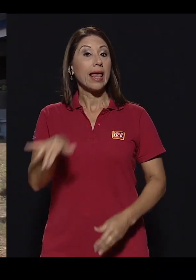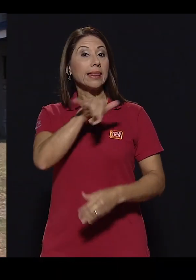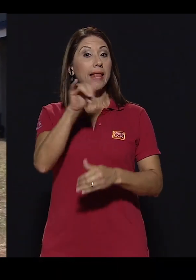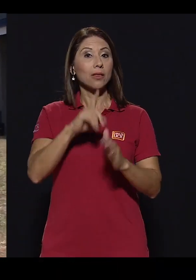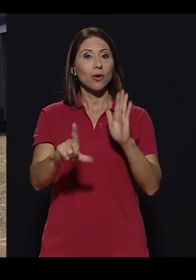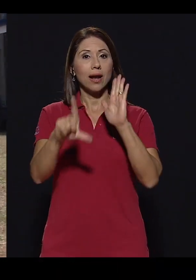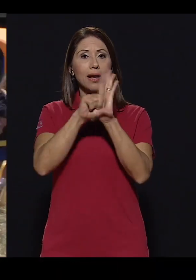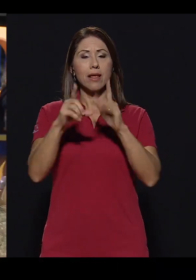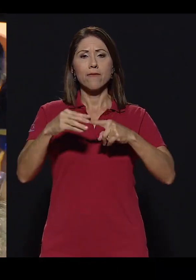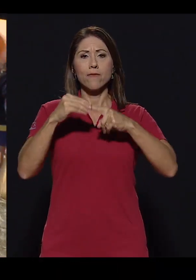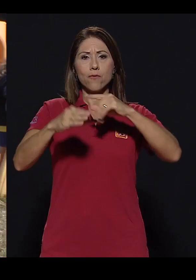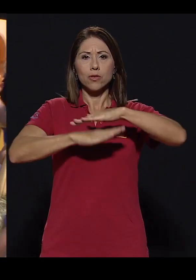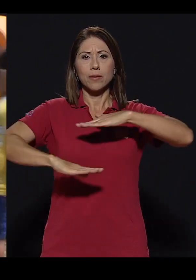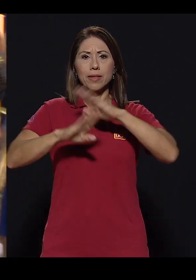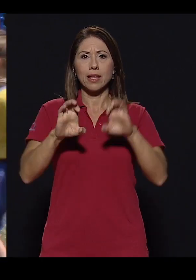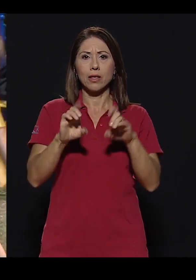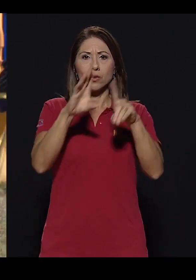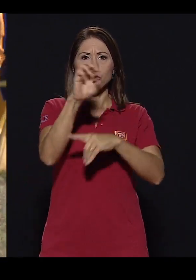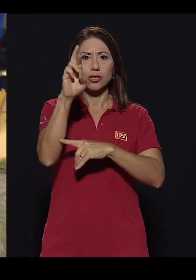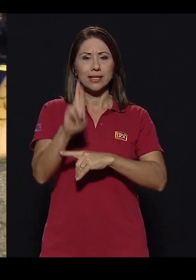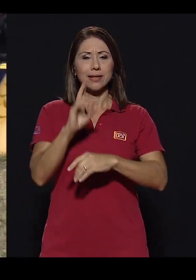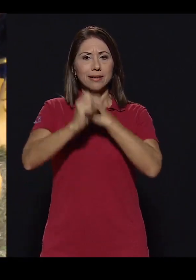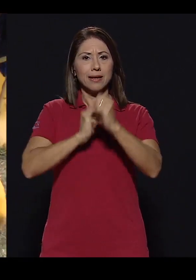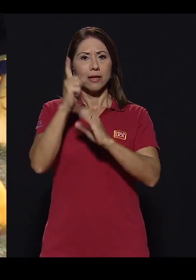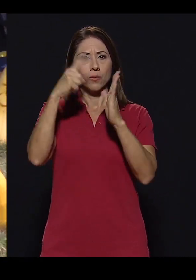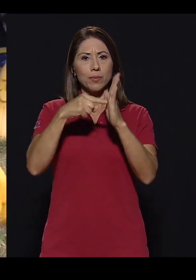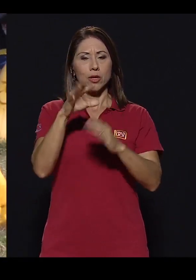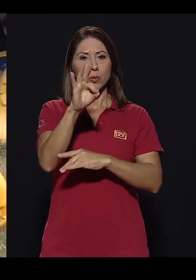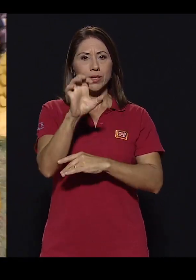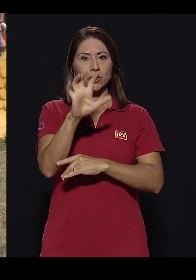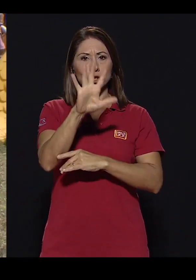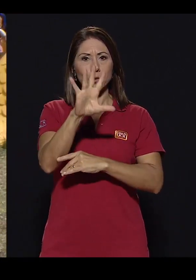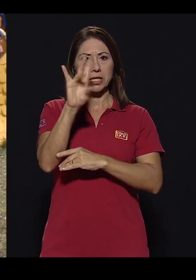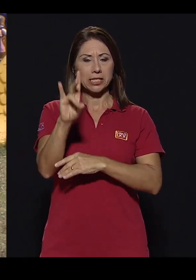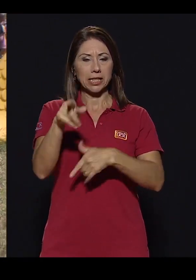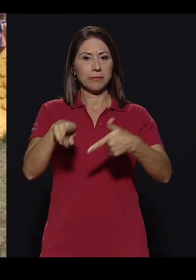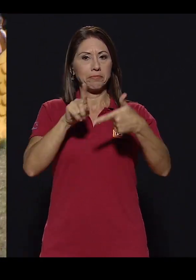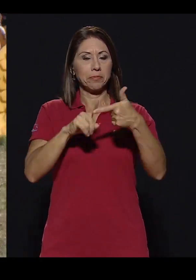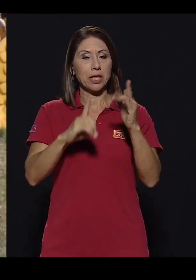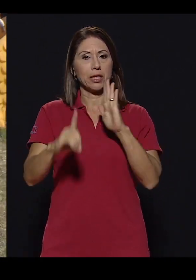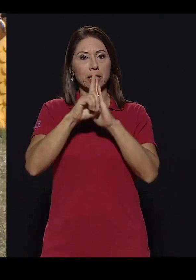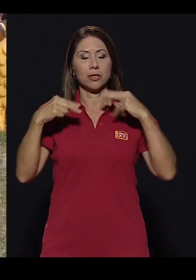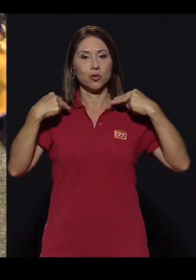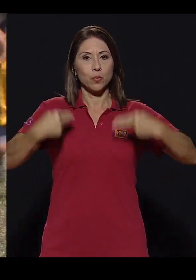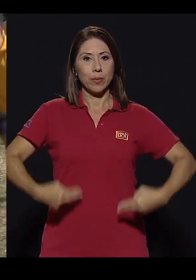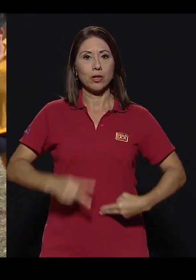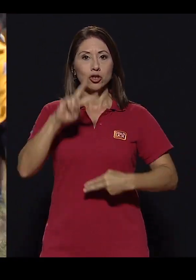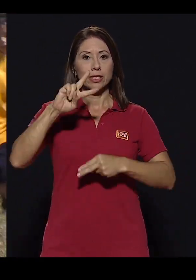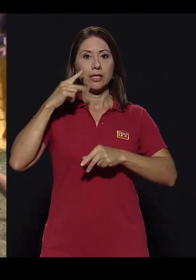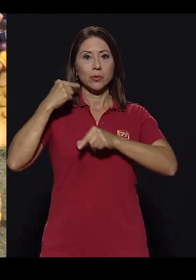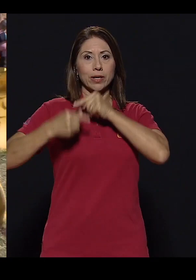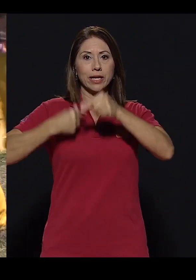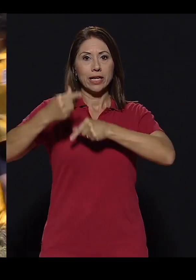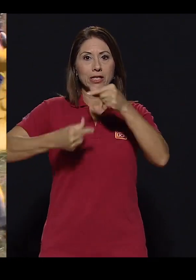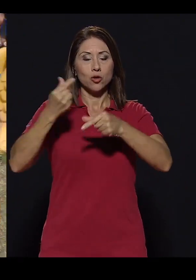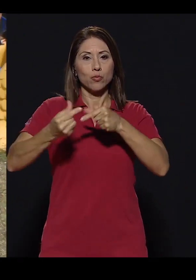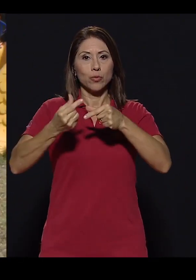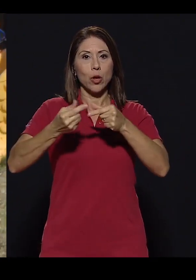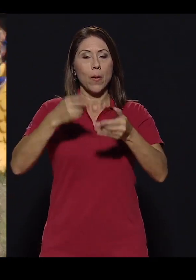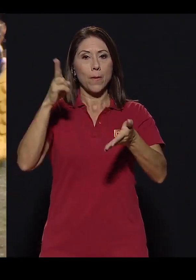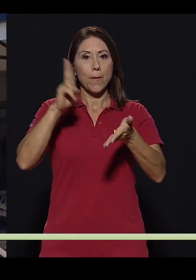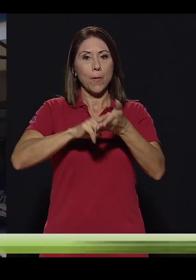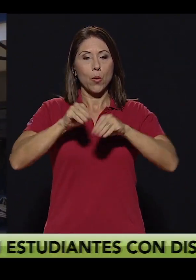tanto a la ley fundamental de educación de costa rica de 1957 como los derechos humanos de segunda generación